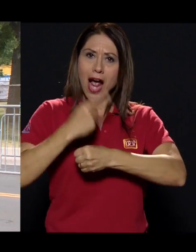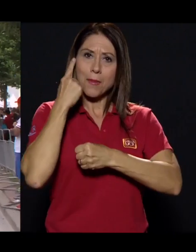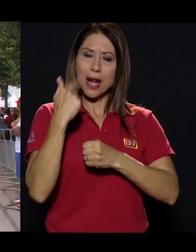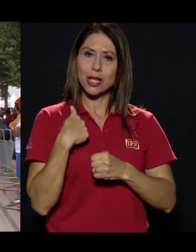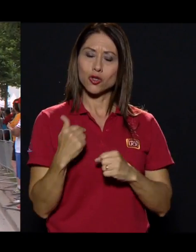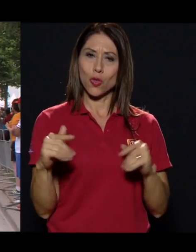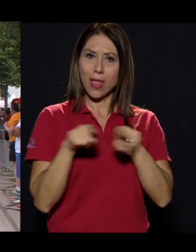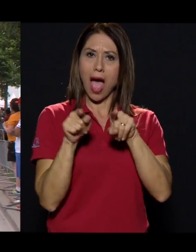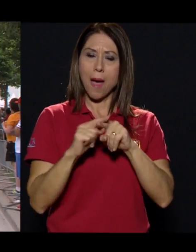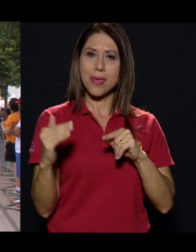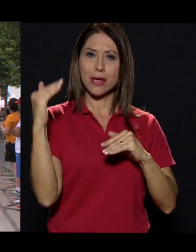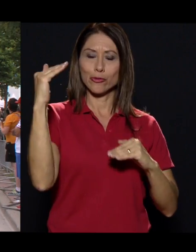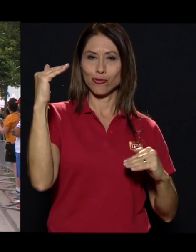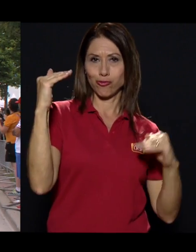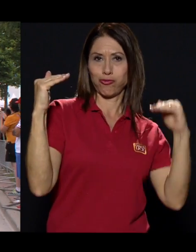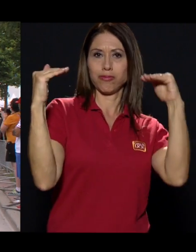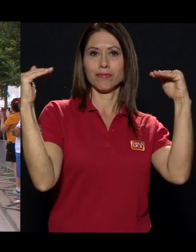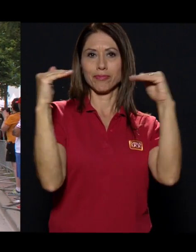¿verdad?